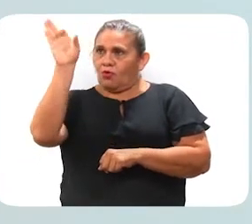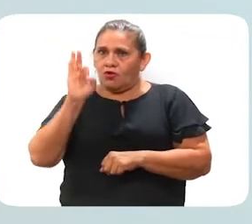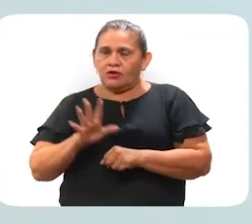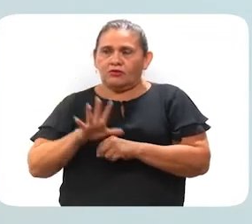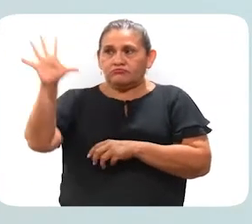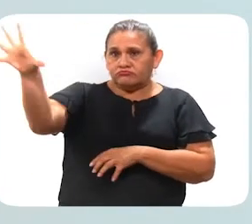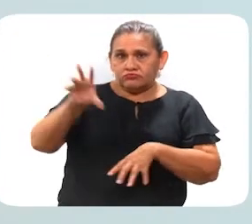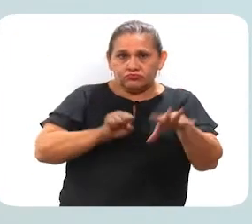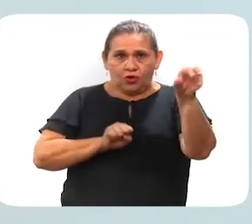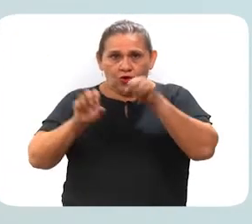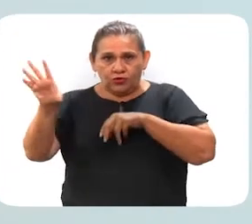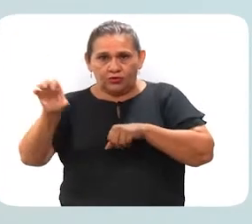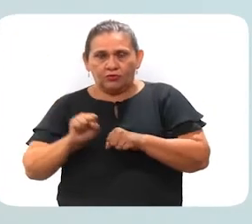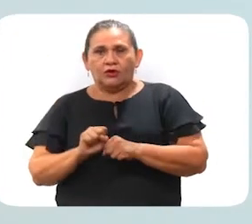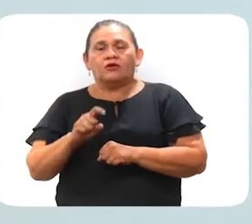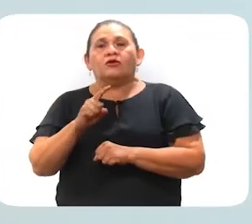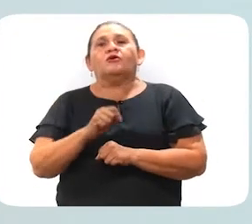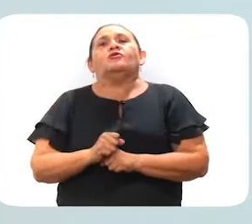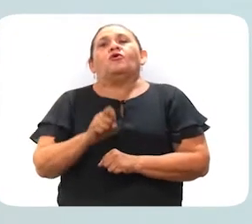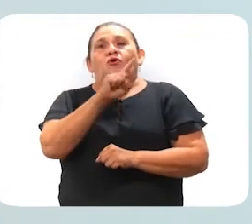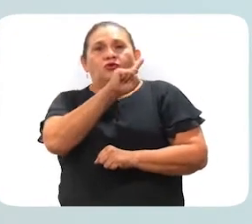total de contagios registrados, que son